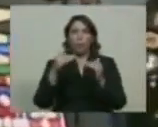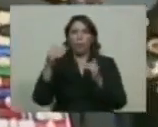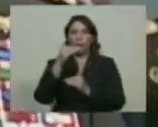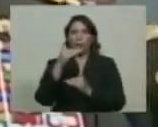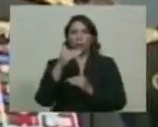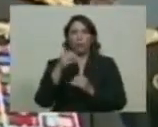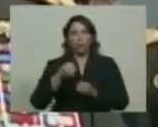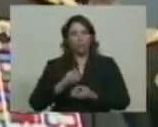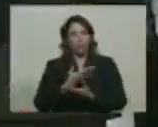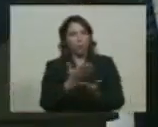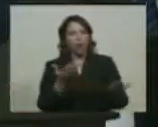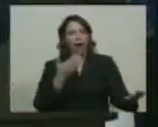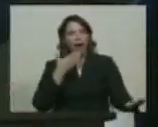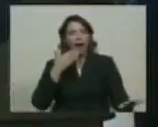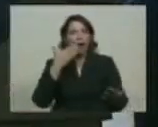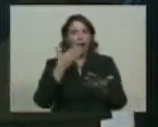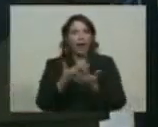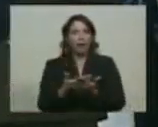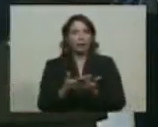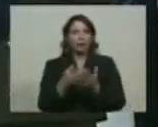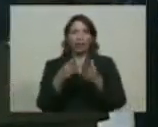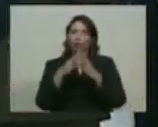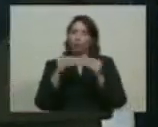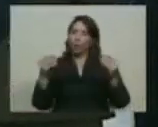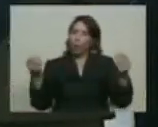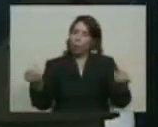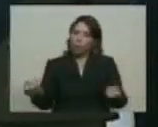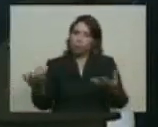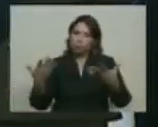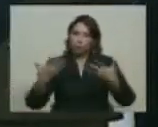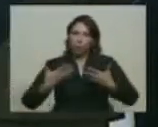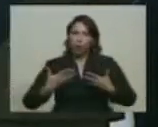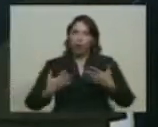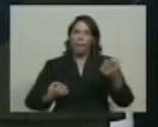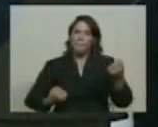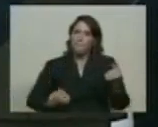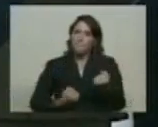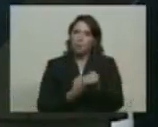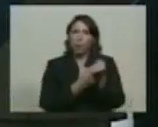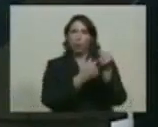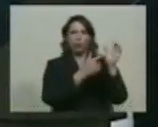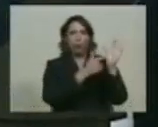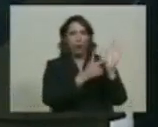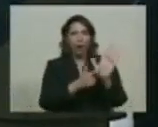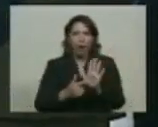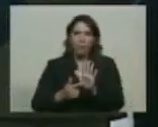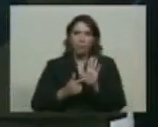gracias por todo lo que me han dado, por todo su apoyo, por todo su ejemplo,